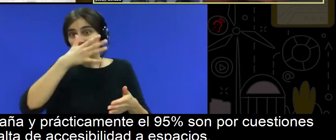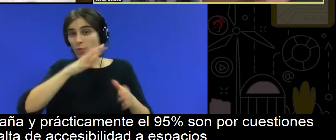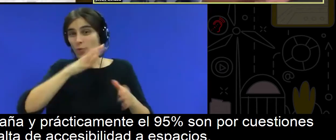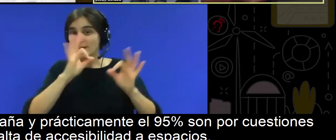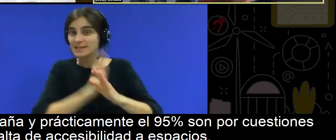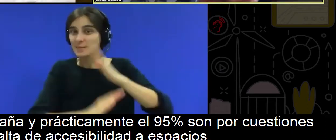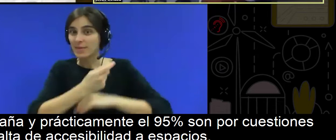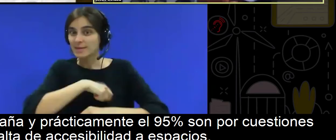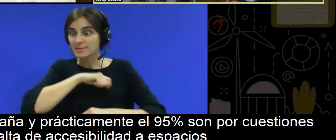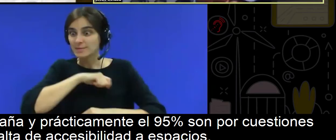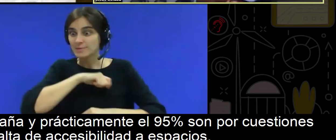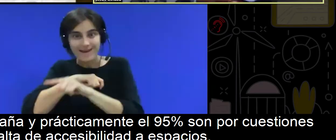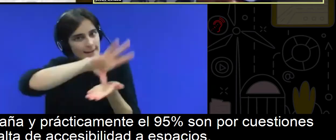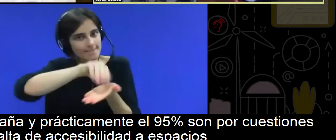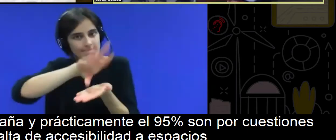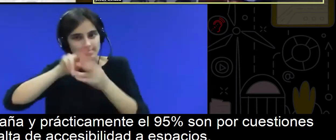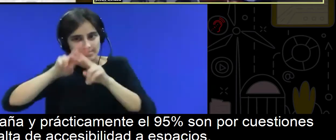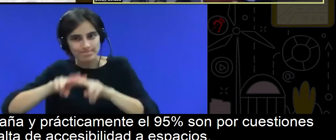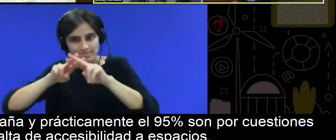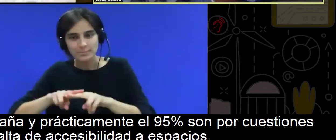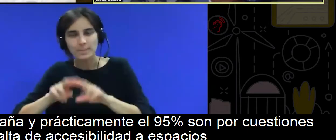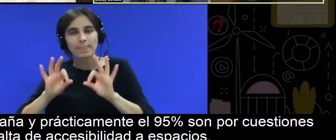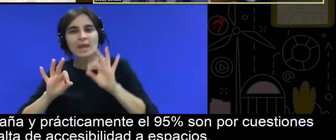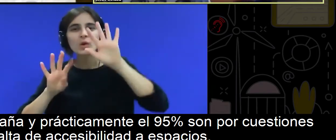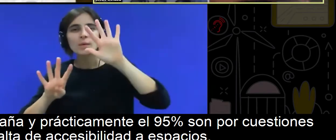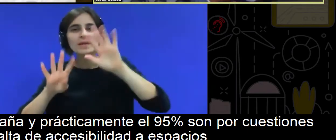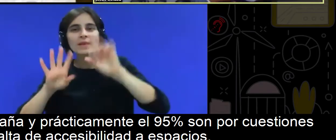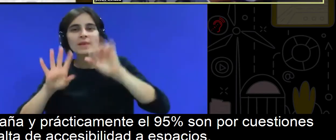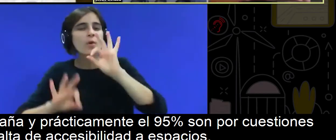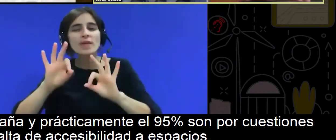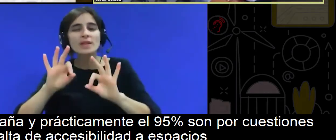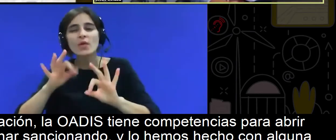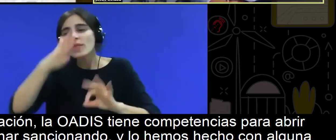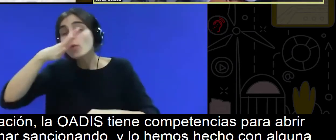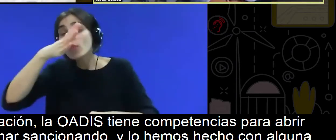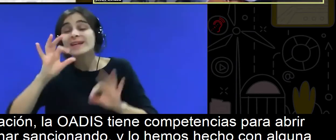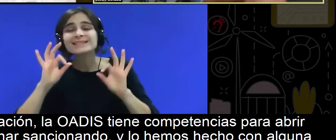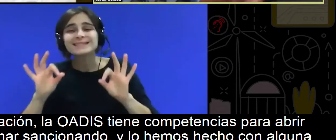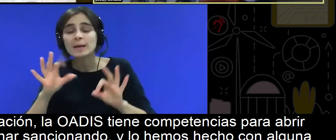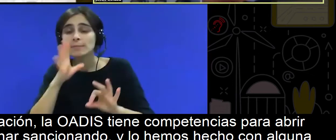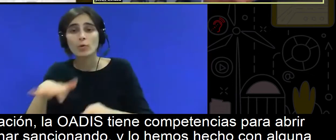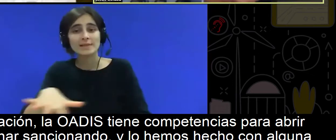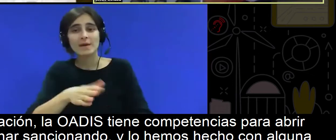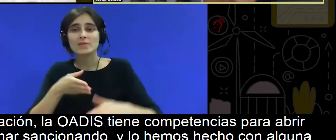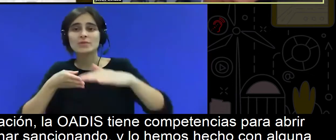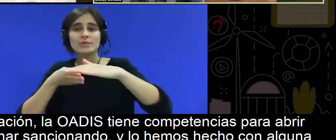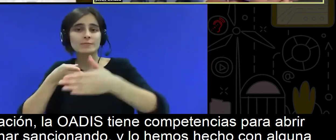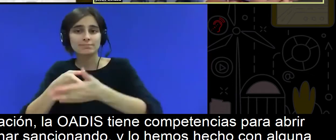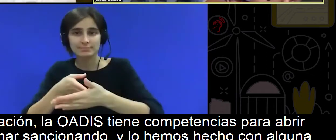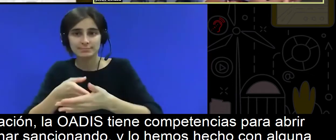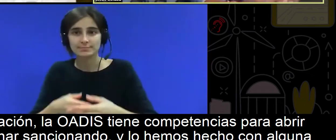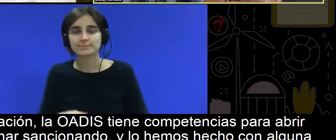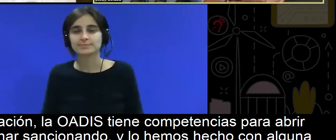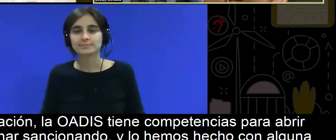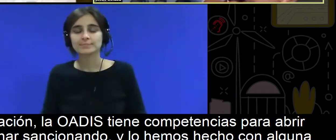que prácticamente el 95% son por cuestiones de falta de accesibilidad a espacios, ¿no? Nosotros desde la Administración, la propia